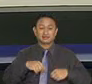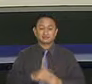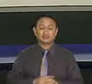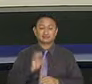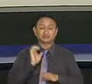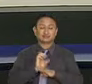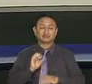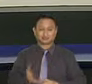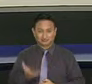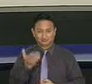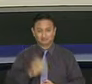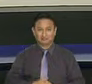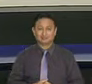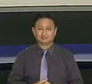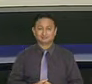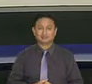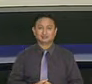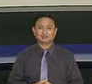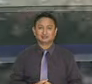En nuestro Ecuador revivamos